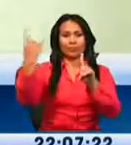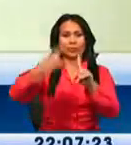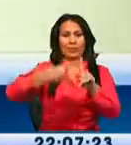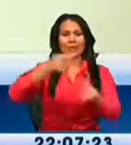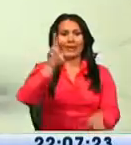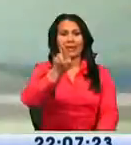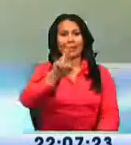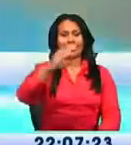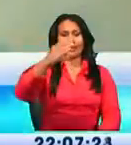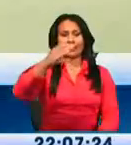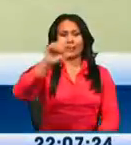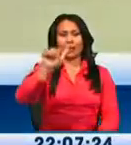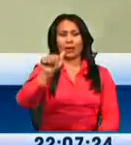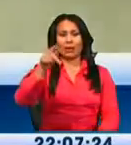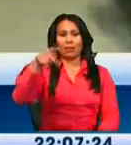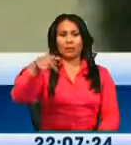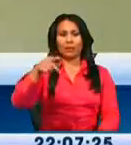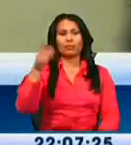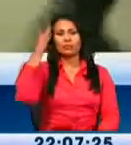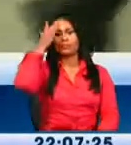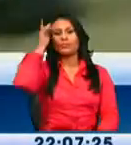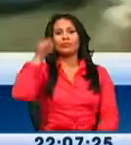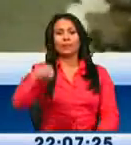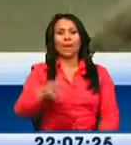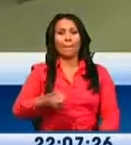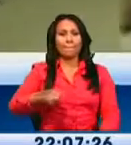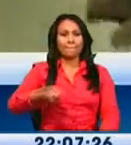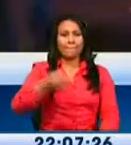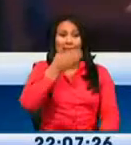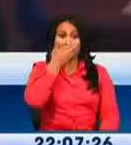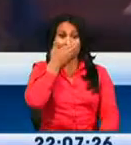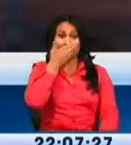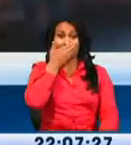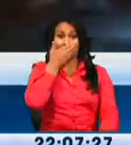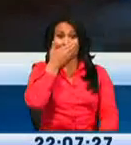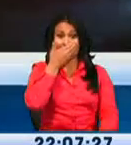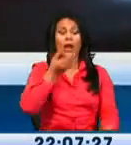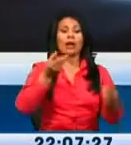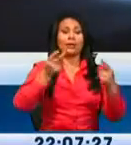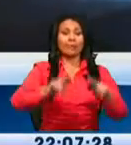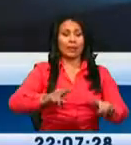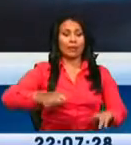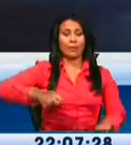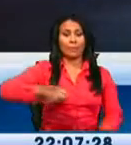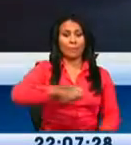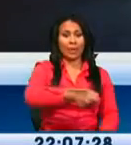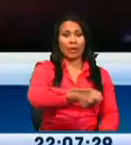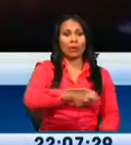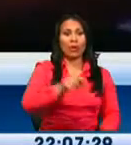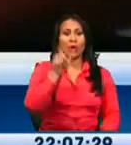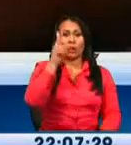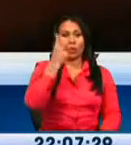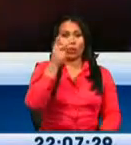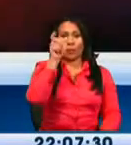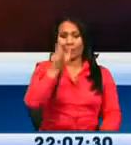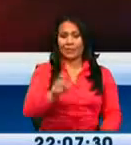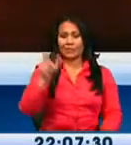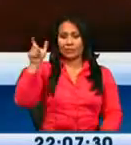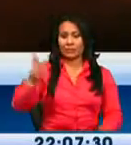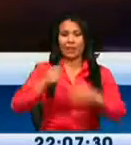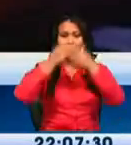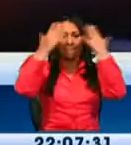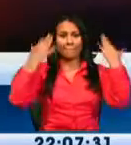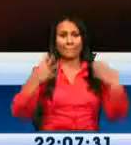de secuestrar y luego asesinar al turista japonés Hitomi Tetsuo, quien iba con su esposa Shatumi Mariko.